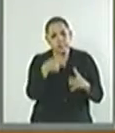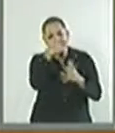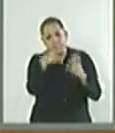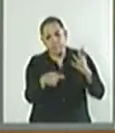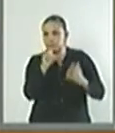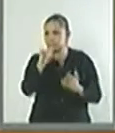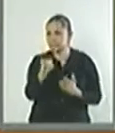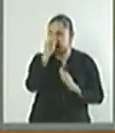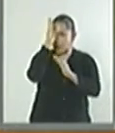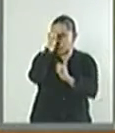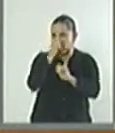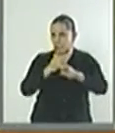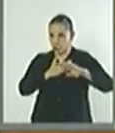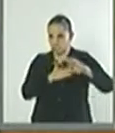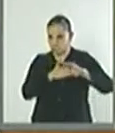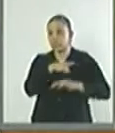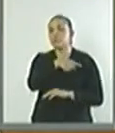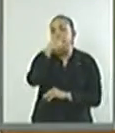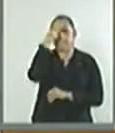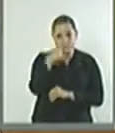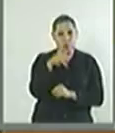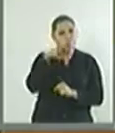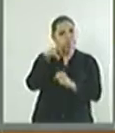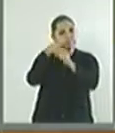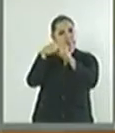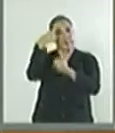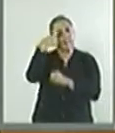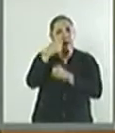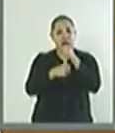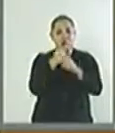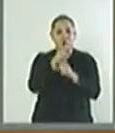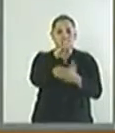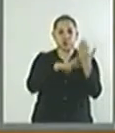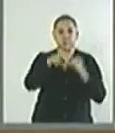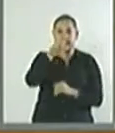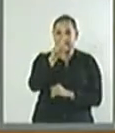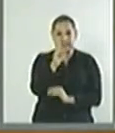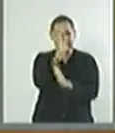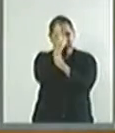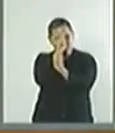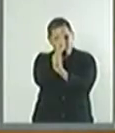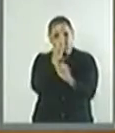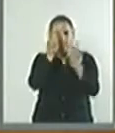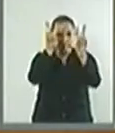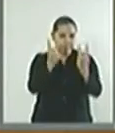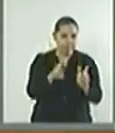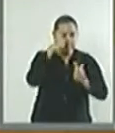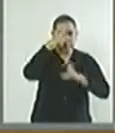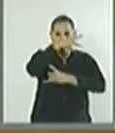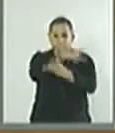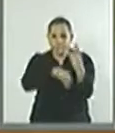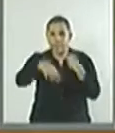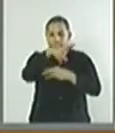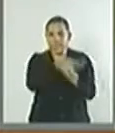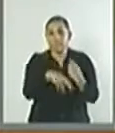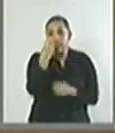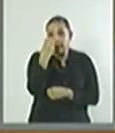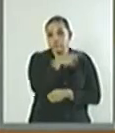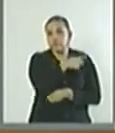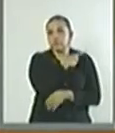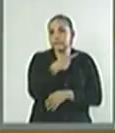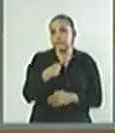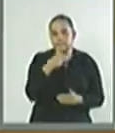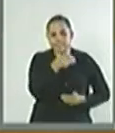suscribió la Agenda 2030 para el Desarrollo Sostenible, entre cuyos objetivos se encuentran adoptar medidas urgentes